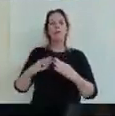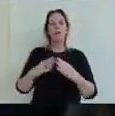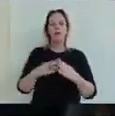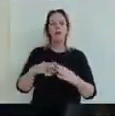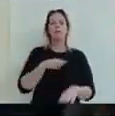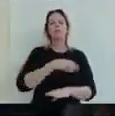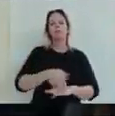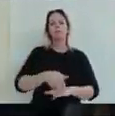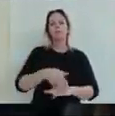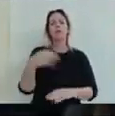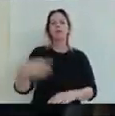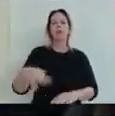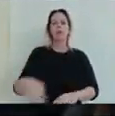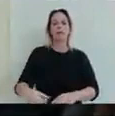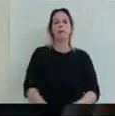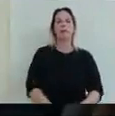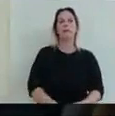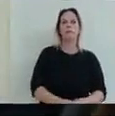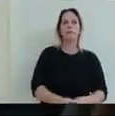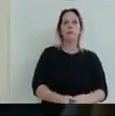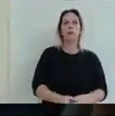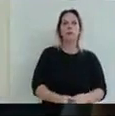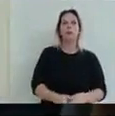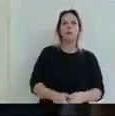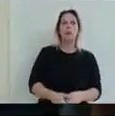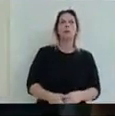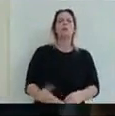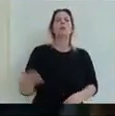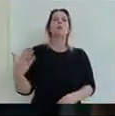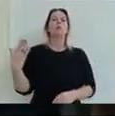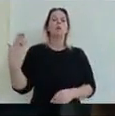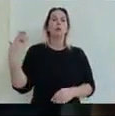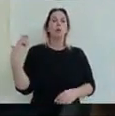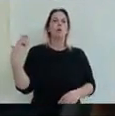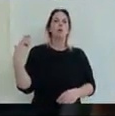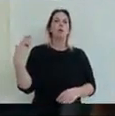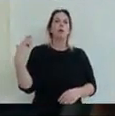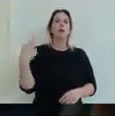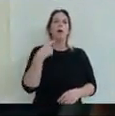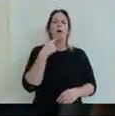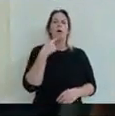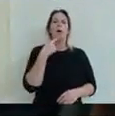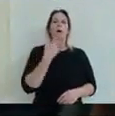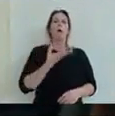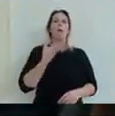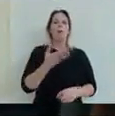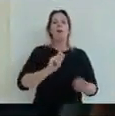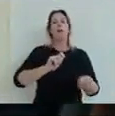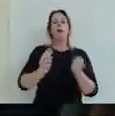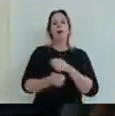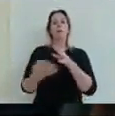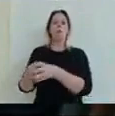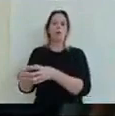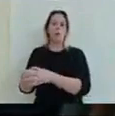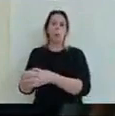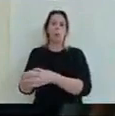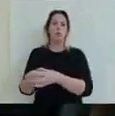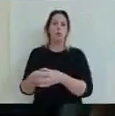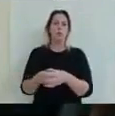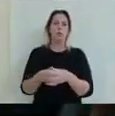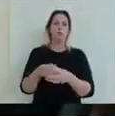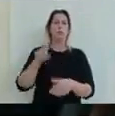mocionar lo mismo para que pase a la Comisión de Legislación y de hecho ahí vamos a tener, sí, alguna, seguramente lo vamos a citar o vamos a tener una